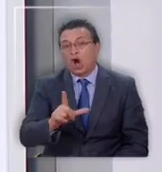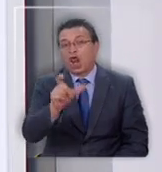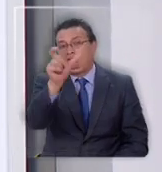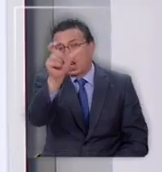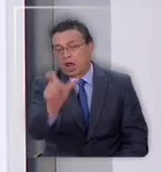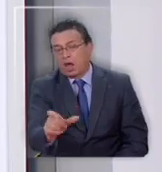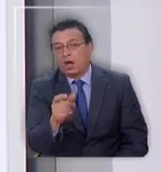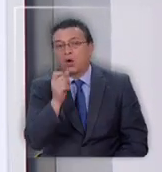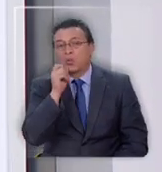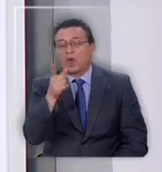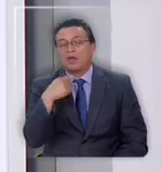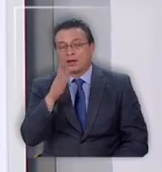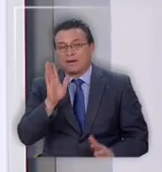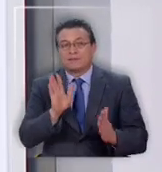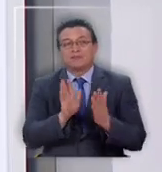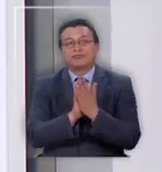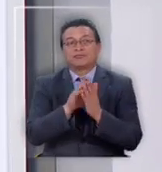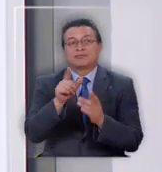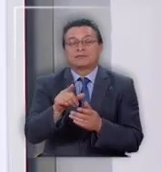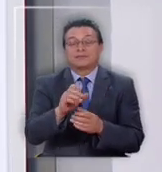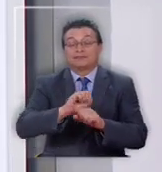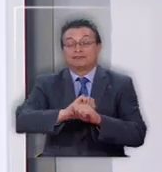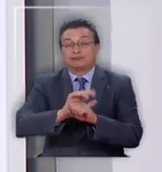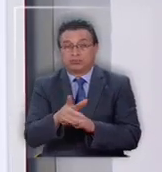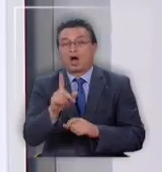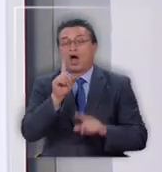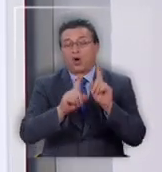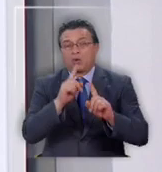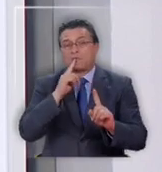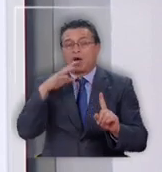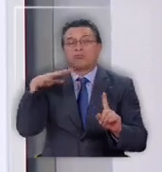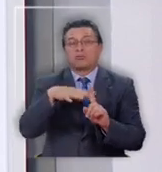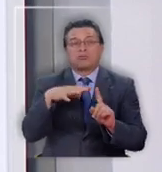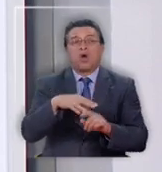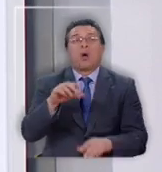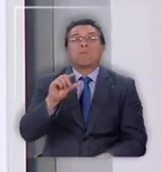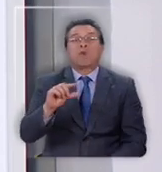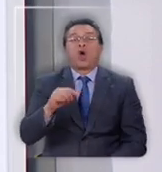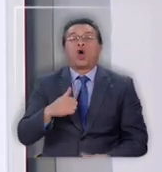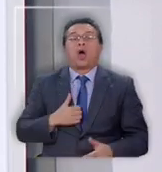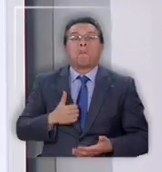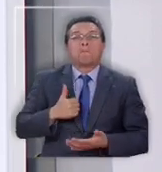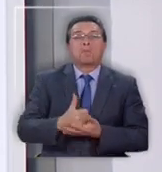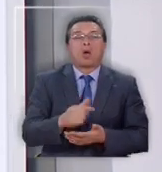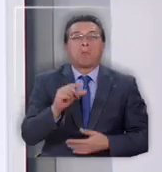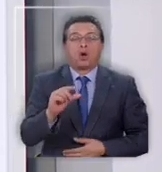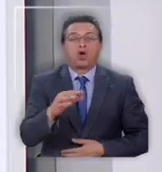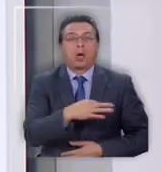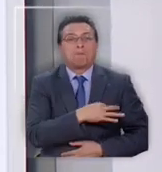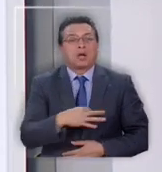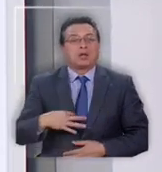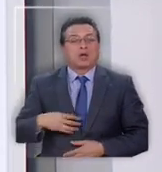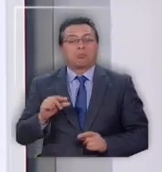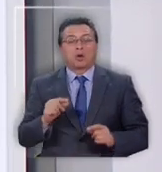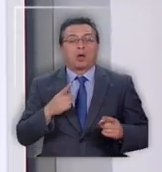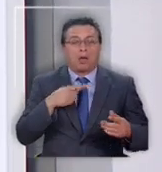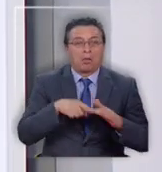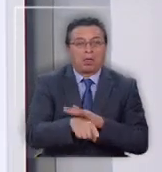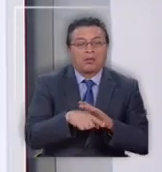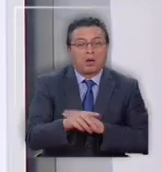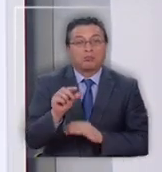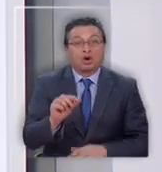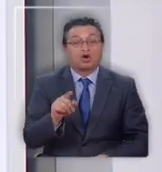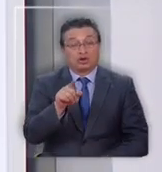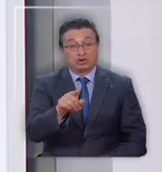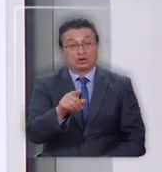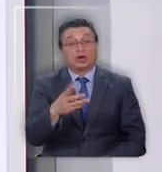en el abordaje del enfrentamiento de esta pandemia ha habido algunas críticas por ejemplo la poca presencia incluso a veces del ministerio en este tipo de debate cuál es la